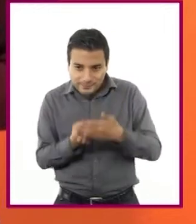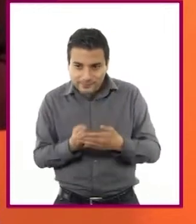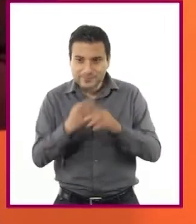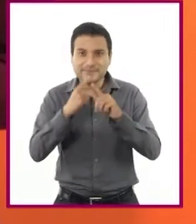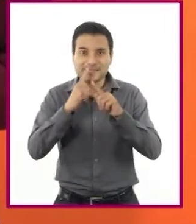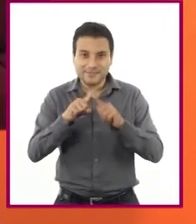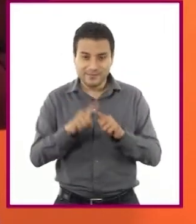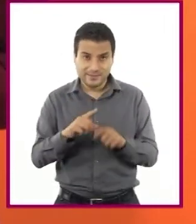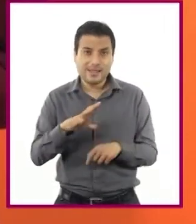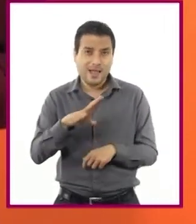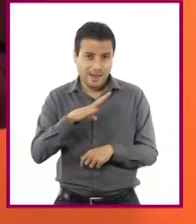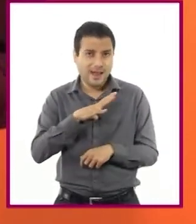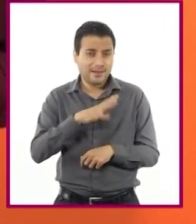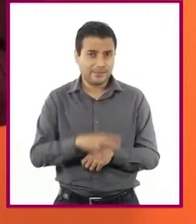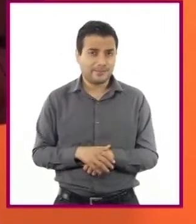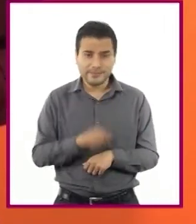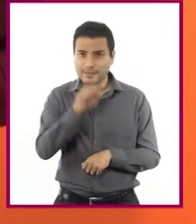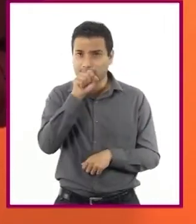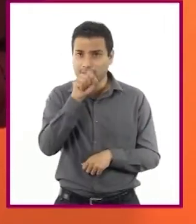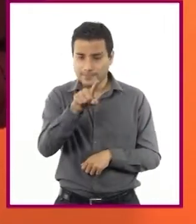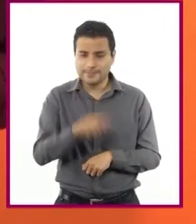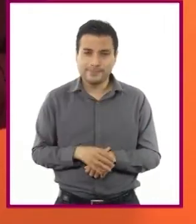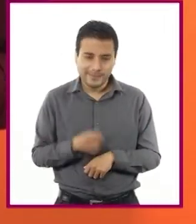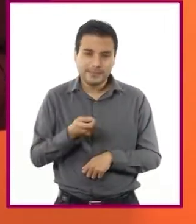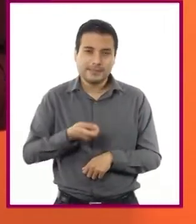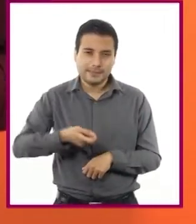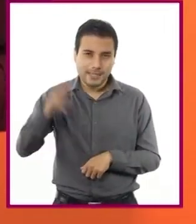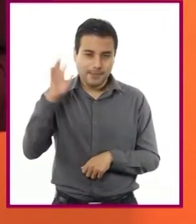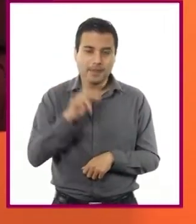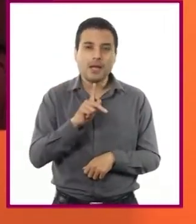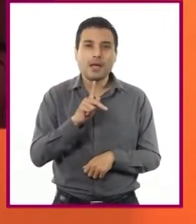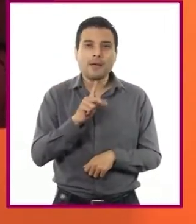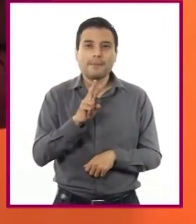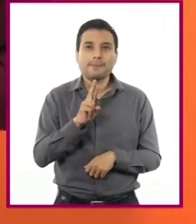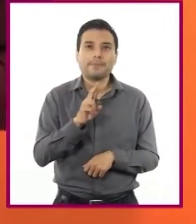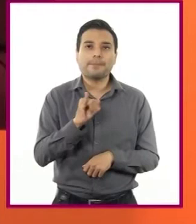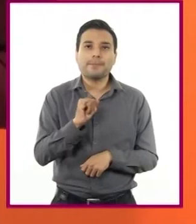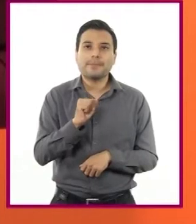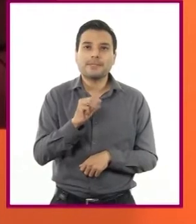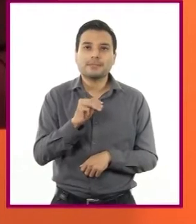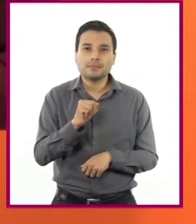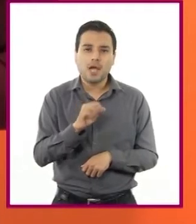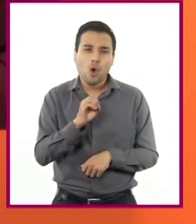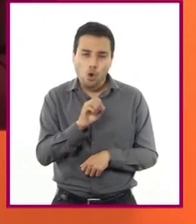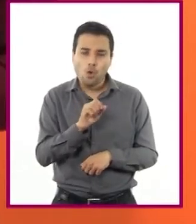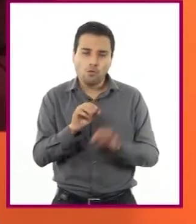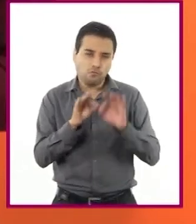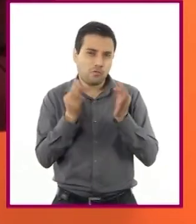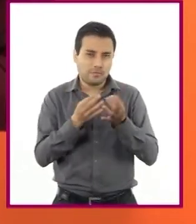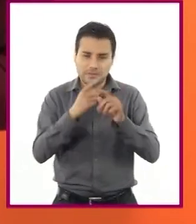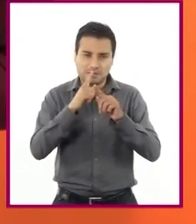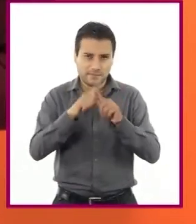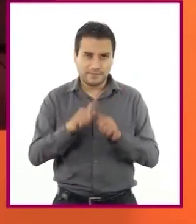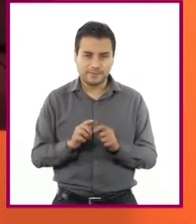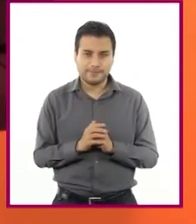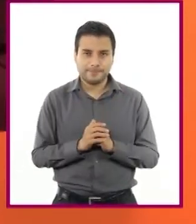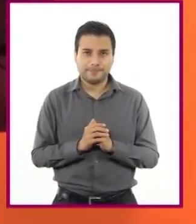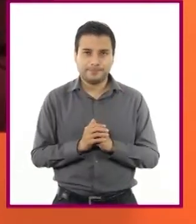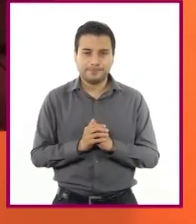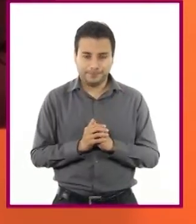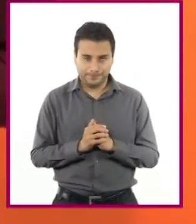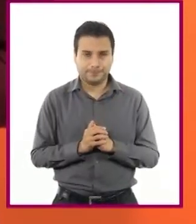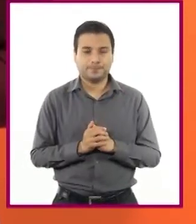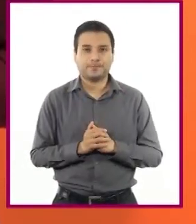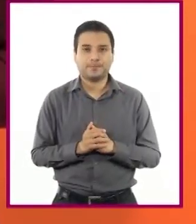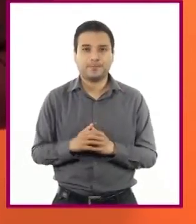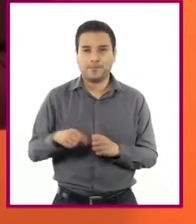ser prismas con una base de forma de cuadrilátero, aunque también pueden tener otras formas. Las y los invito a